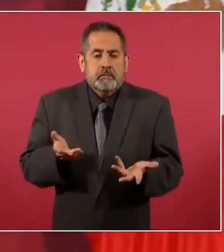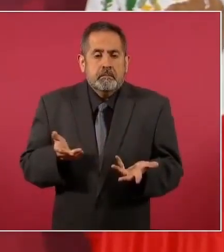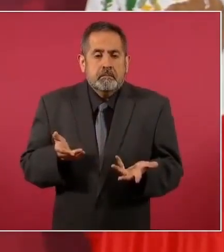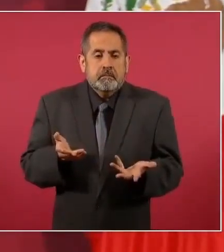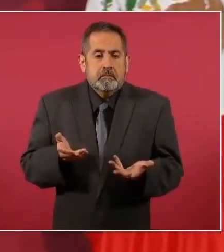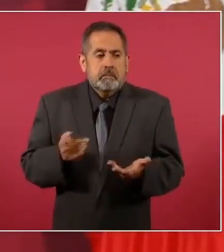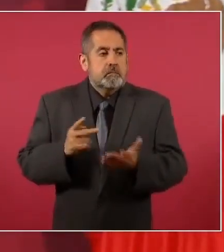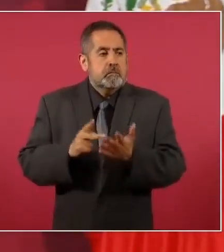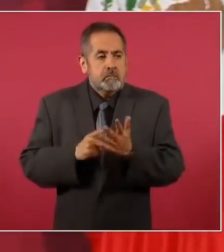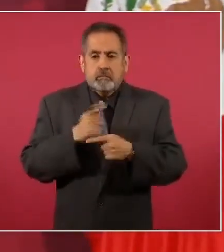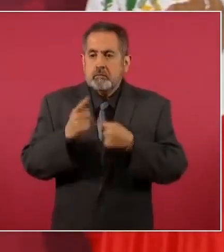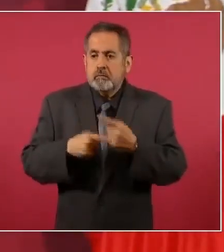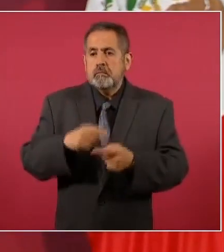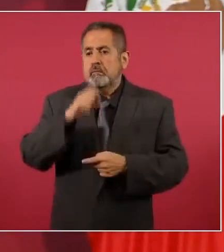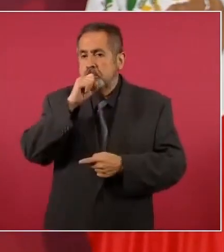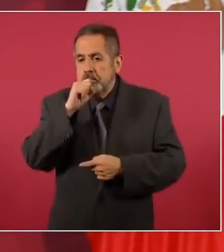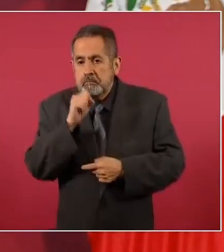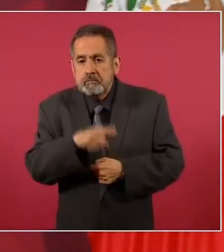resurge